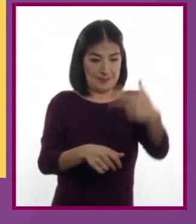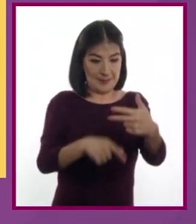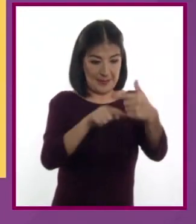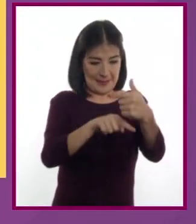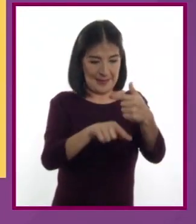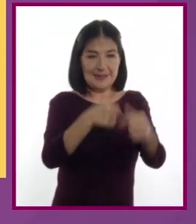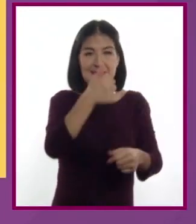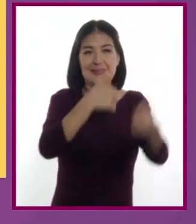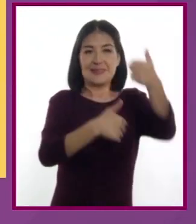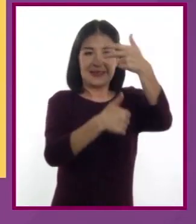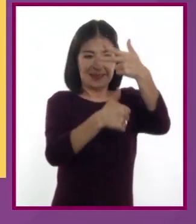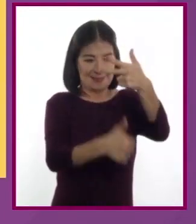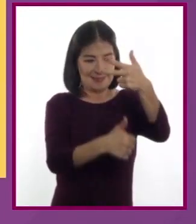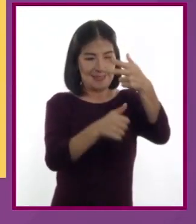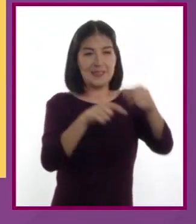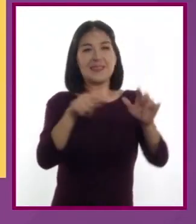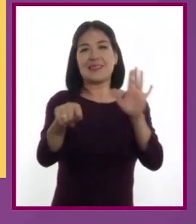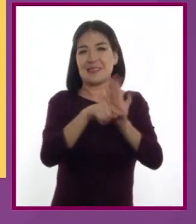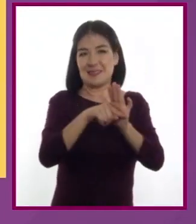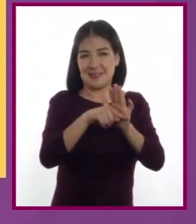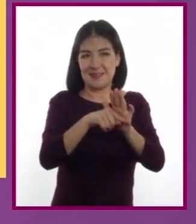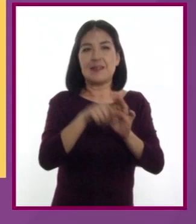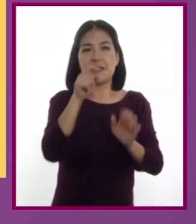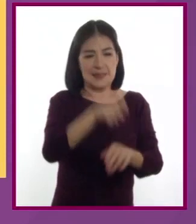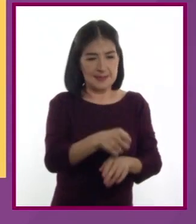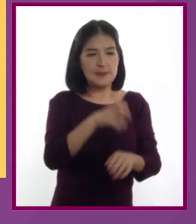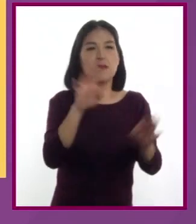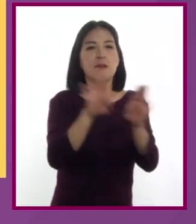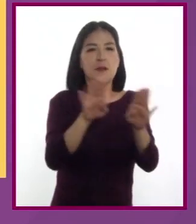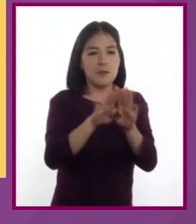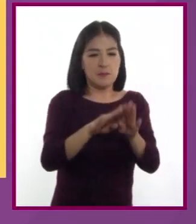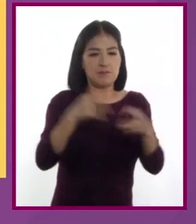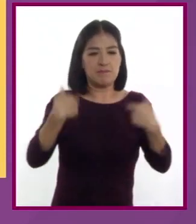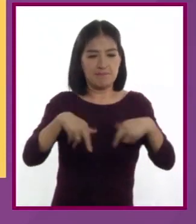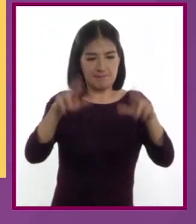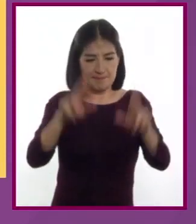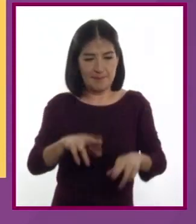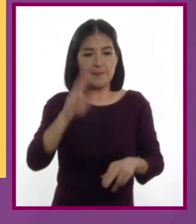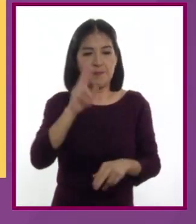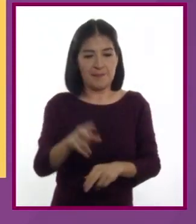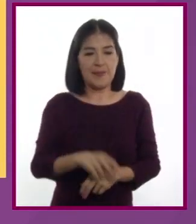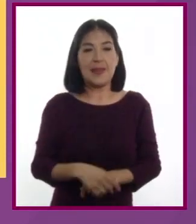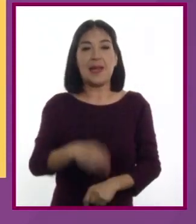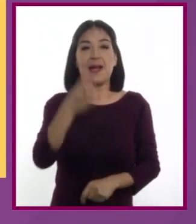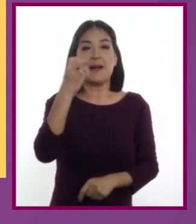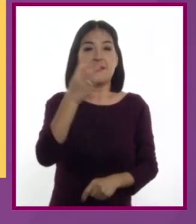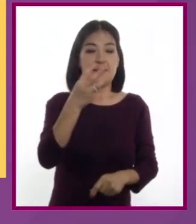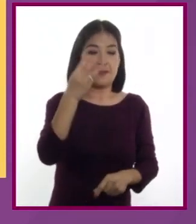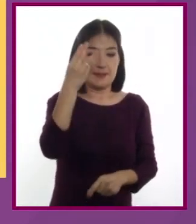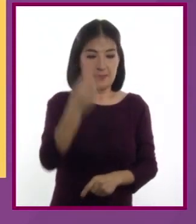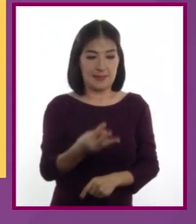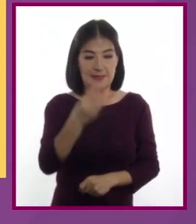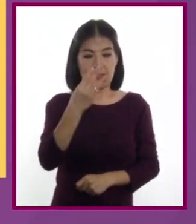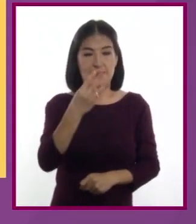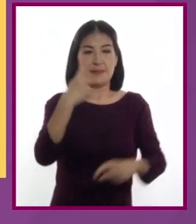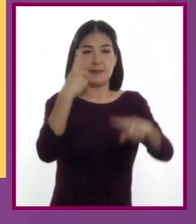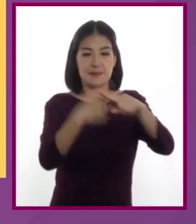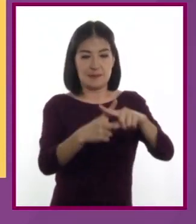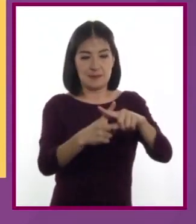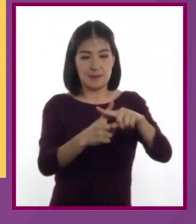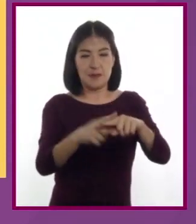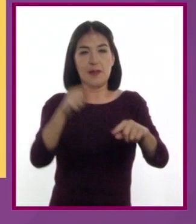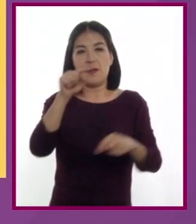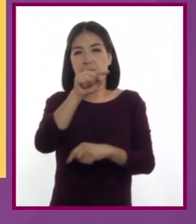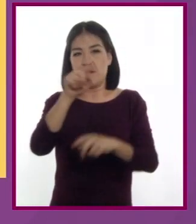negativo. Este movimiento lo podemos representar con la multiplicación 3 positivo por